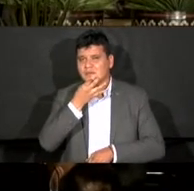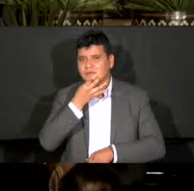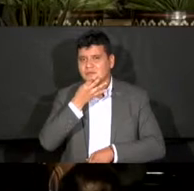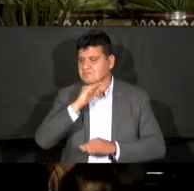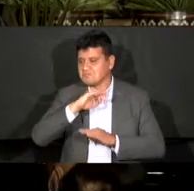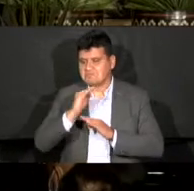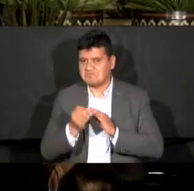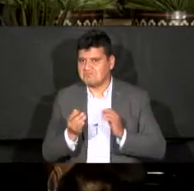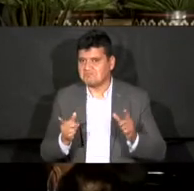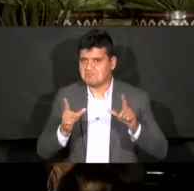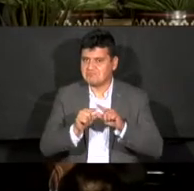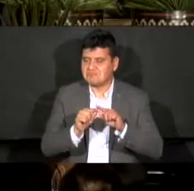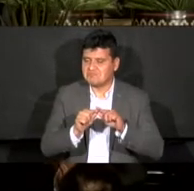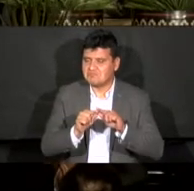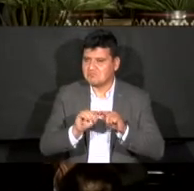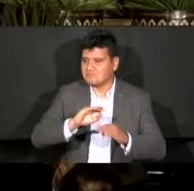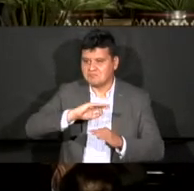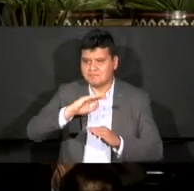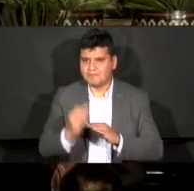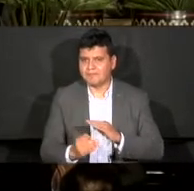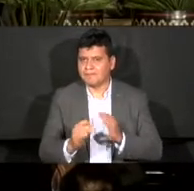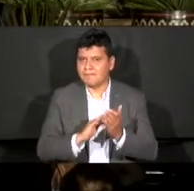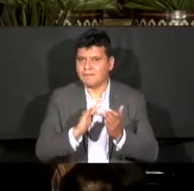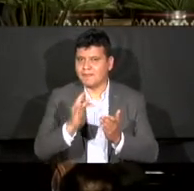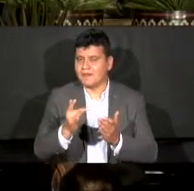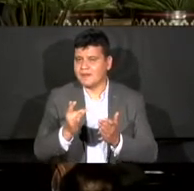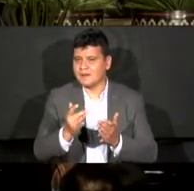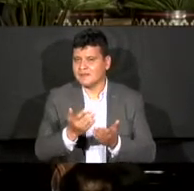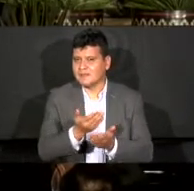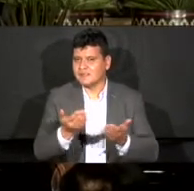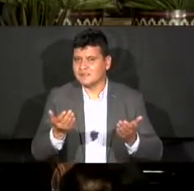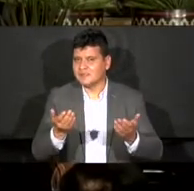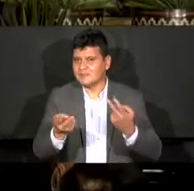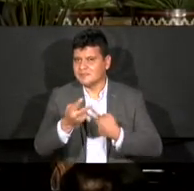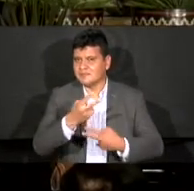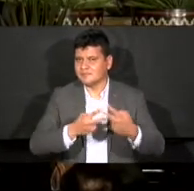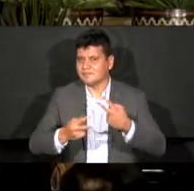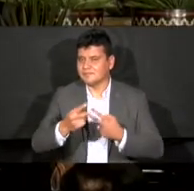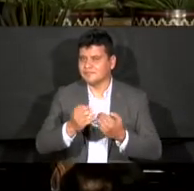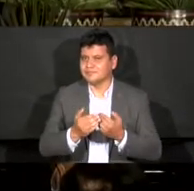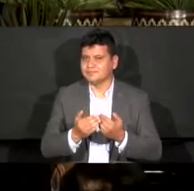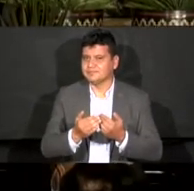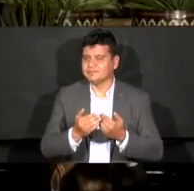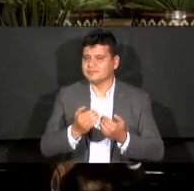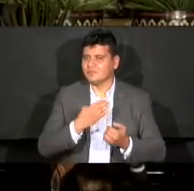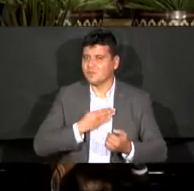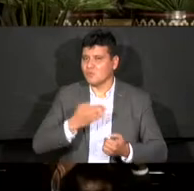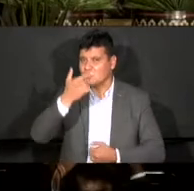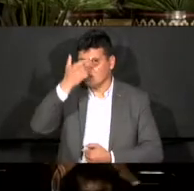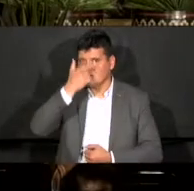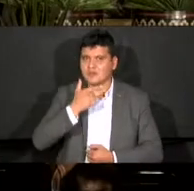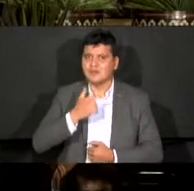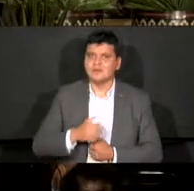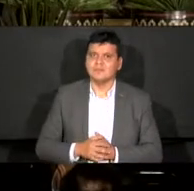levanta la sesión. Muchas gracias por su presencia. Buenas noches.